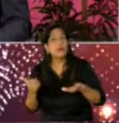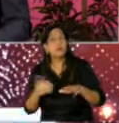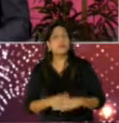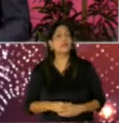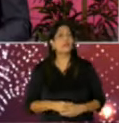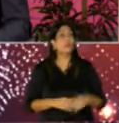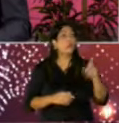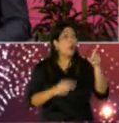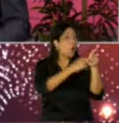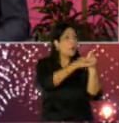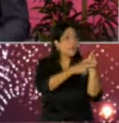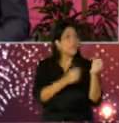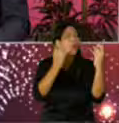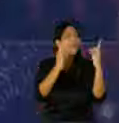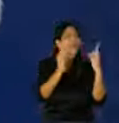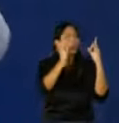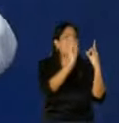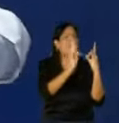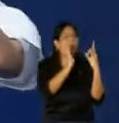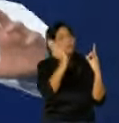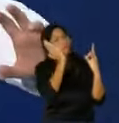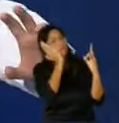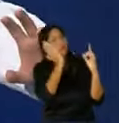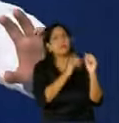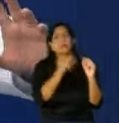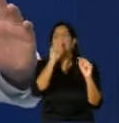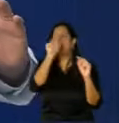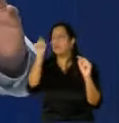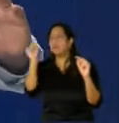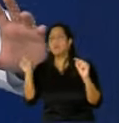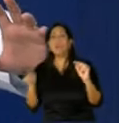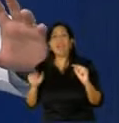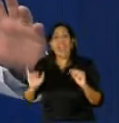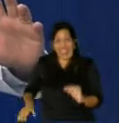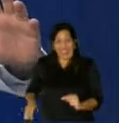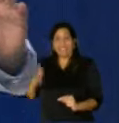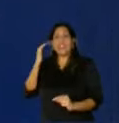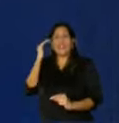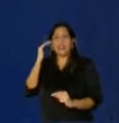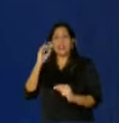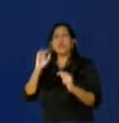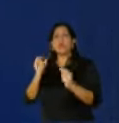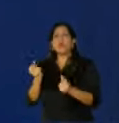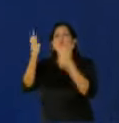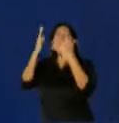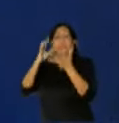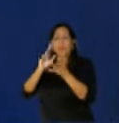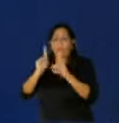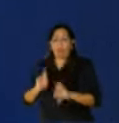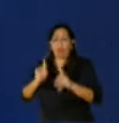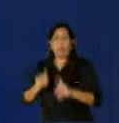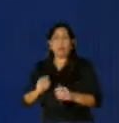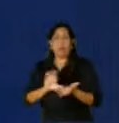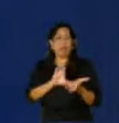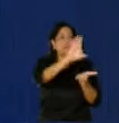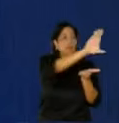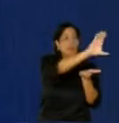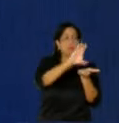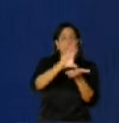camas, etcétera, y a través de esa información pues pueden acomodar las pruebas más fácilmente. Hay otra información que no provee el